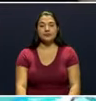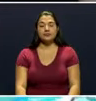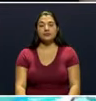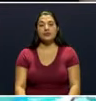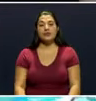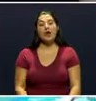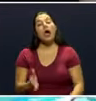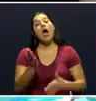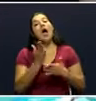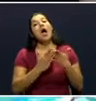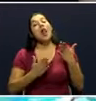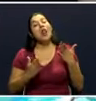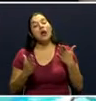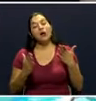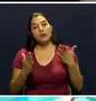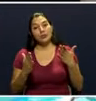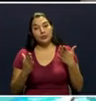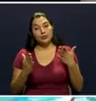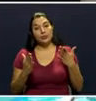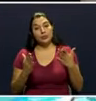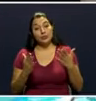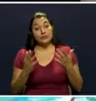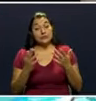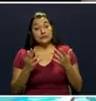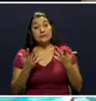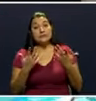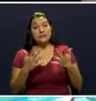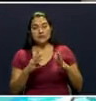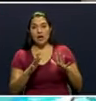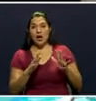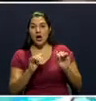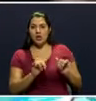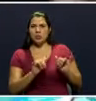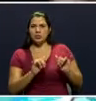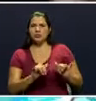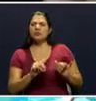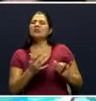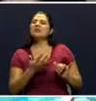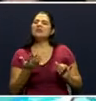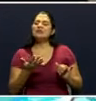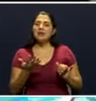Un elemento que está presente es la